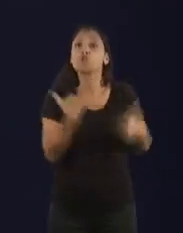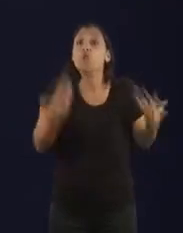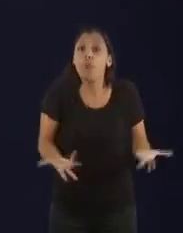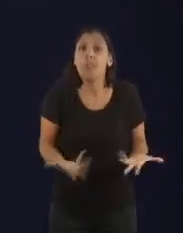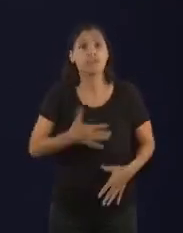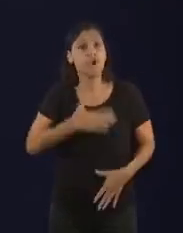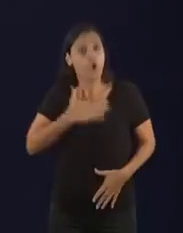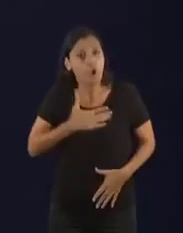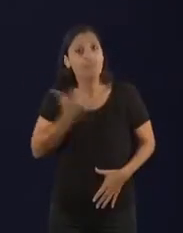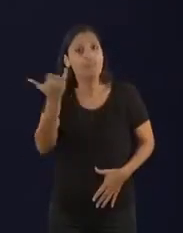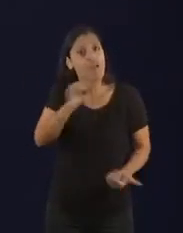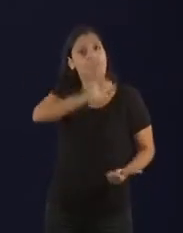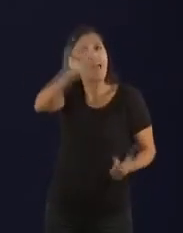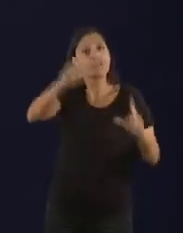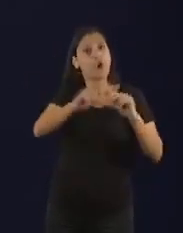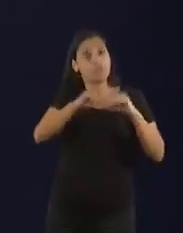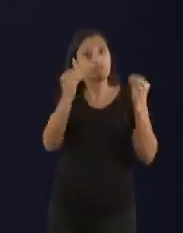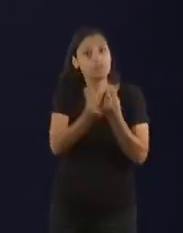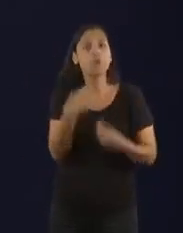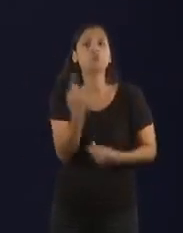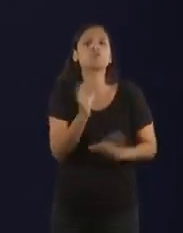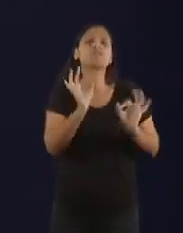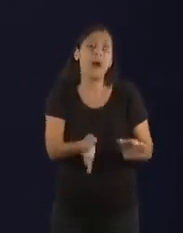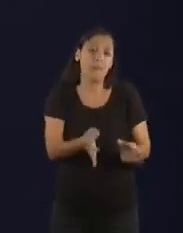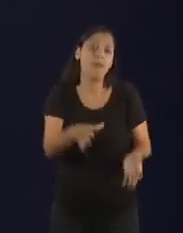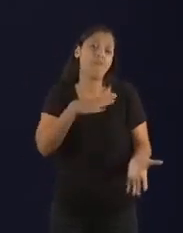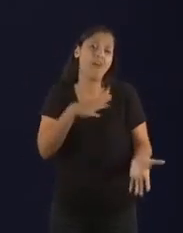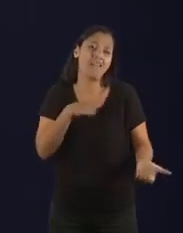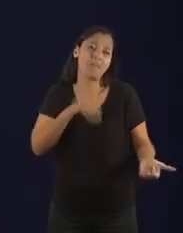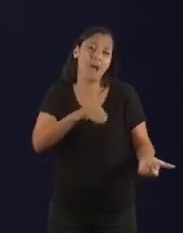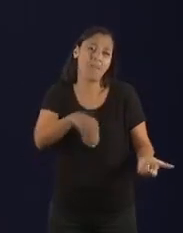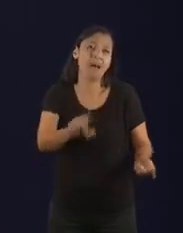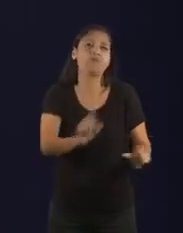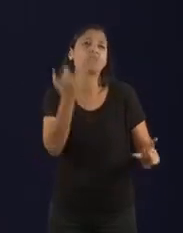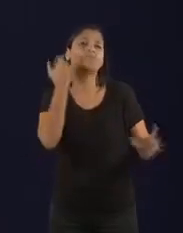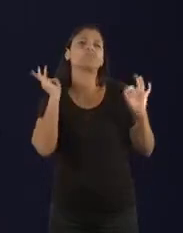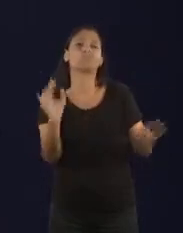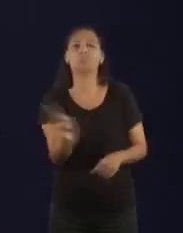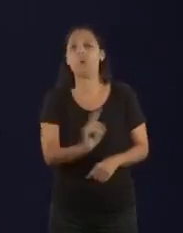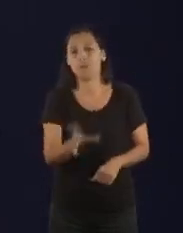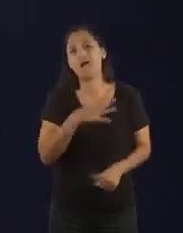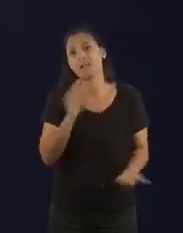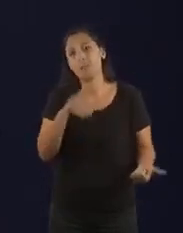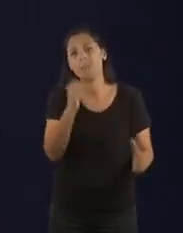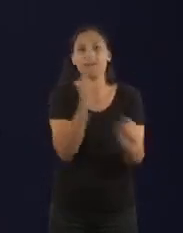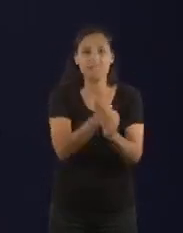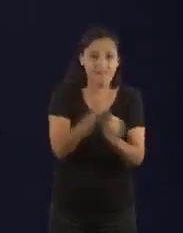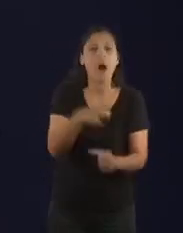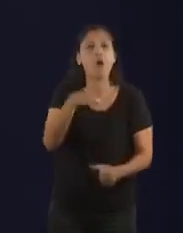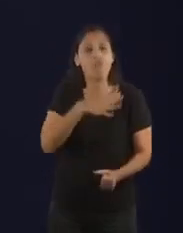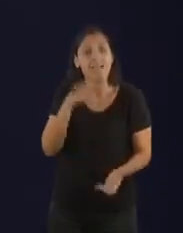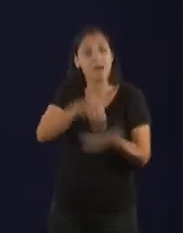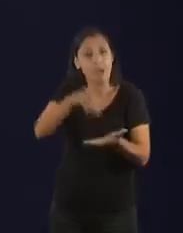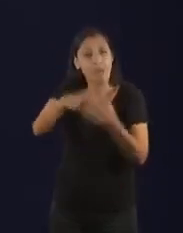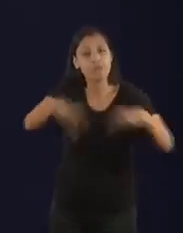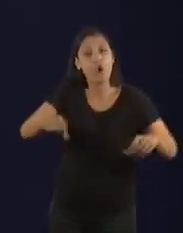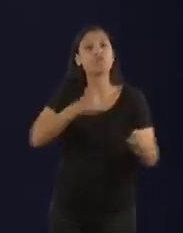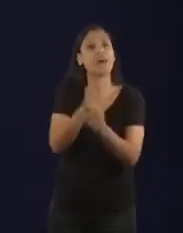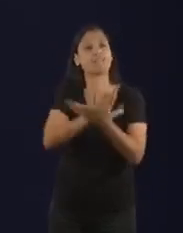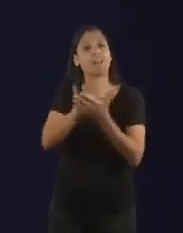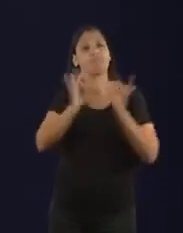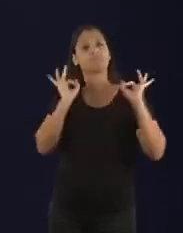número por más que sabemos Por supuesto que queda mucho trabajo por hacer y mucho camino por recorrer ha